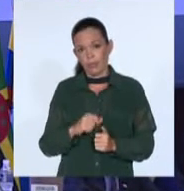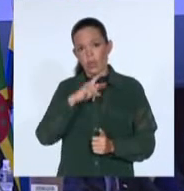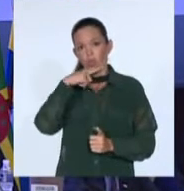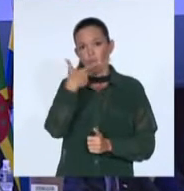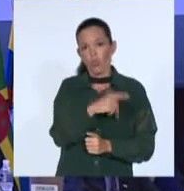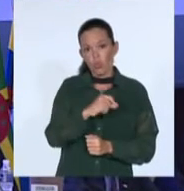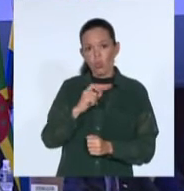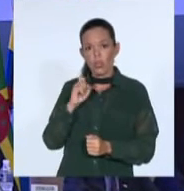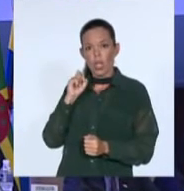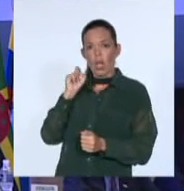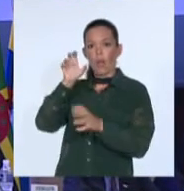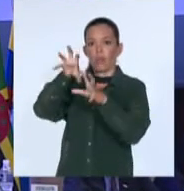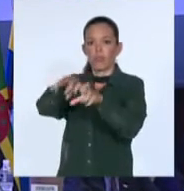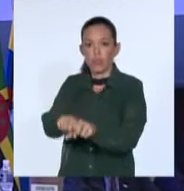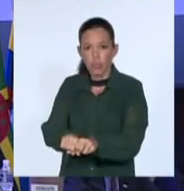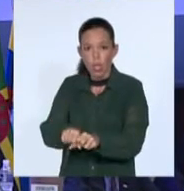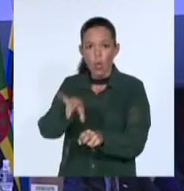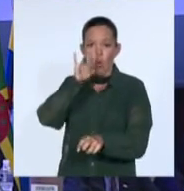ucraniano.